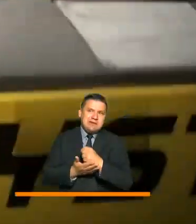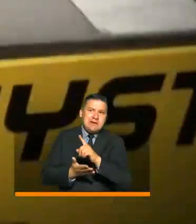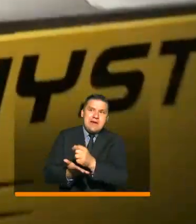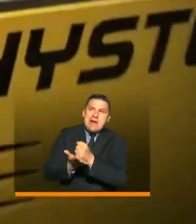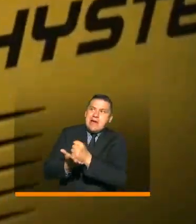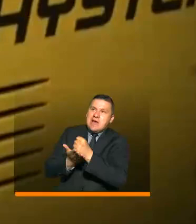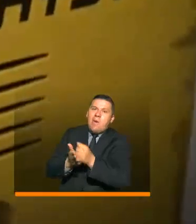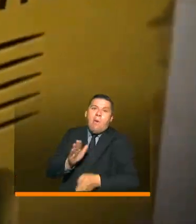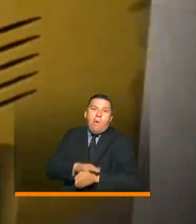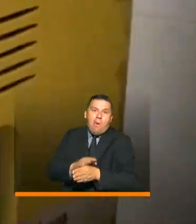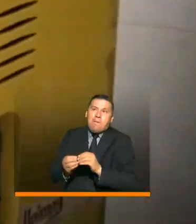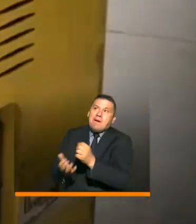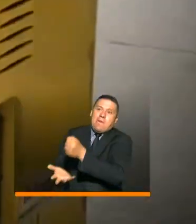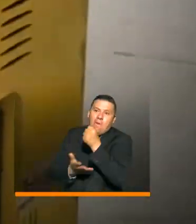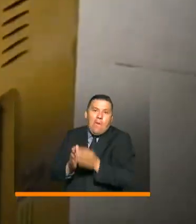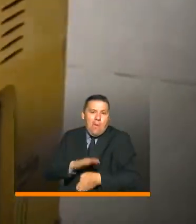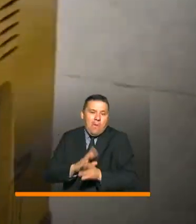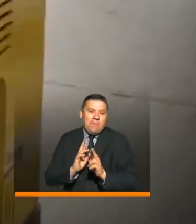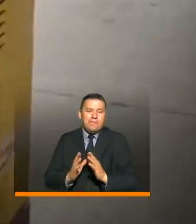ayudas sigan llegando.